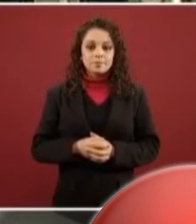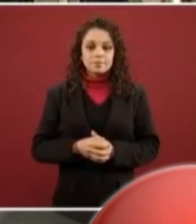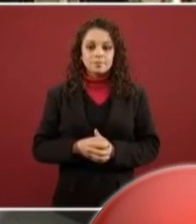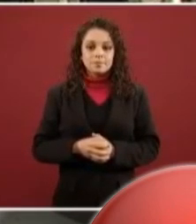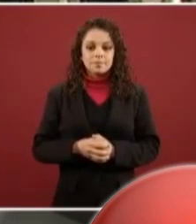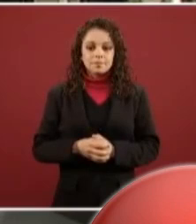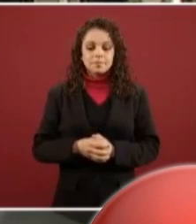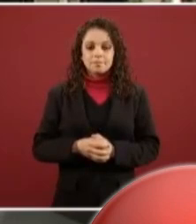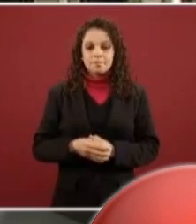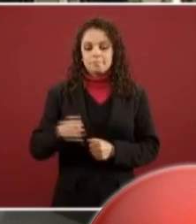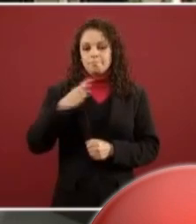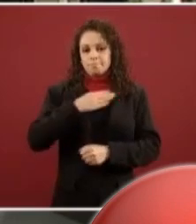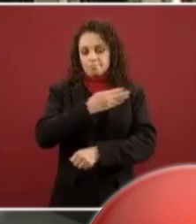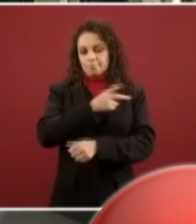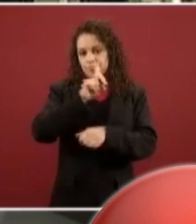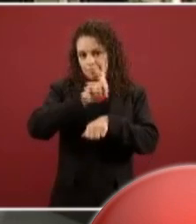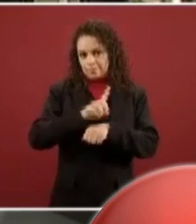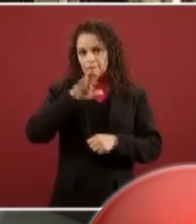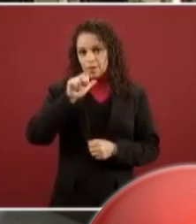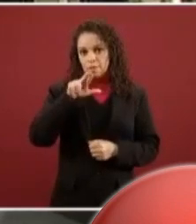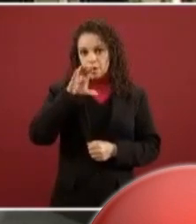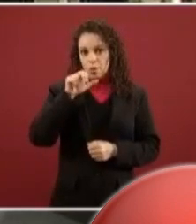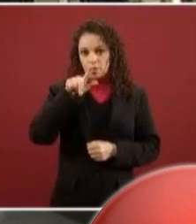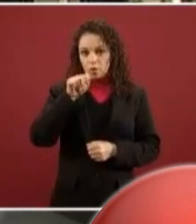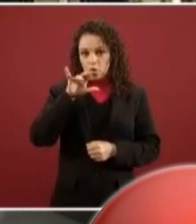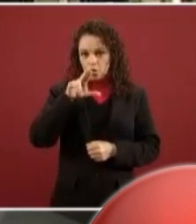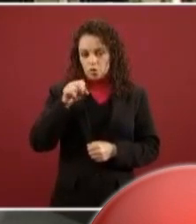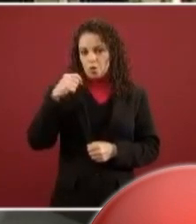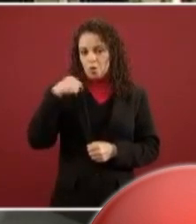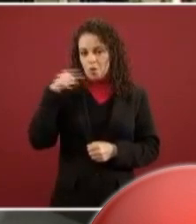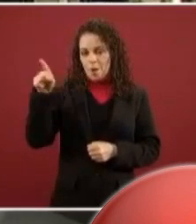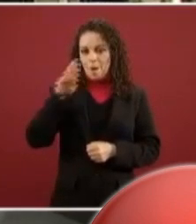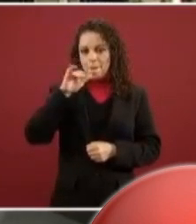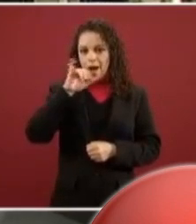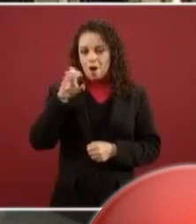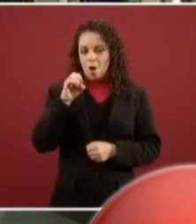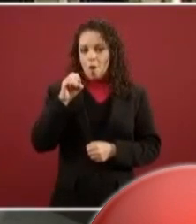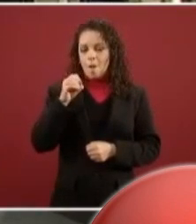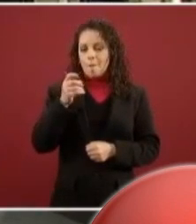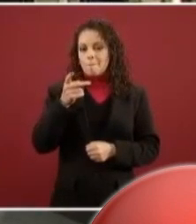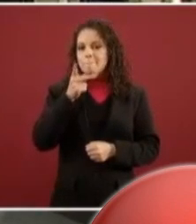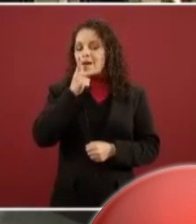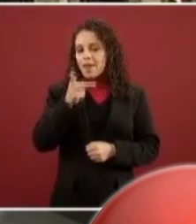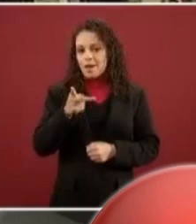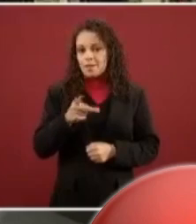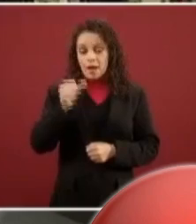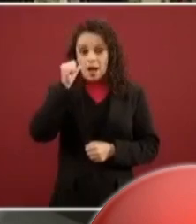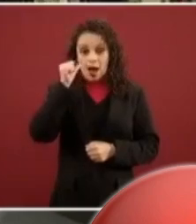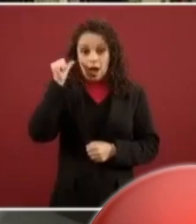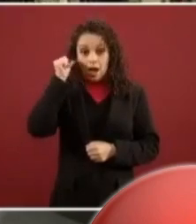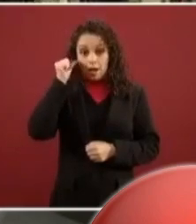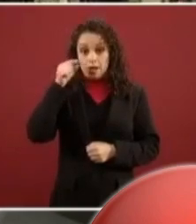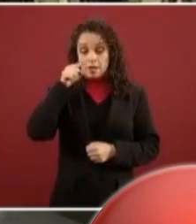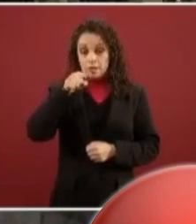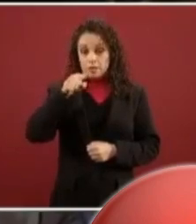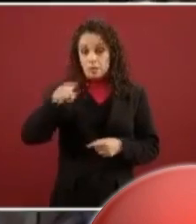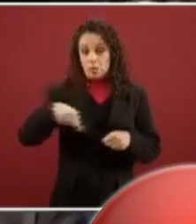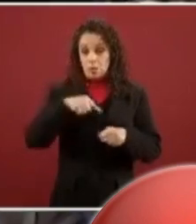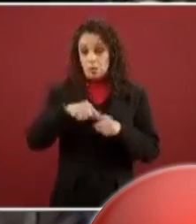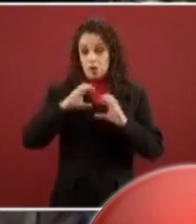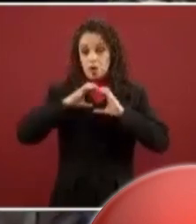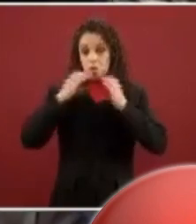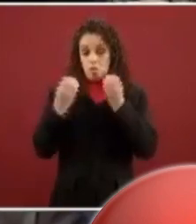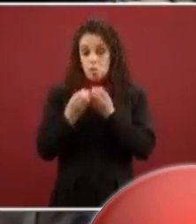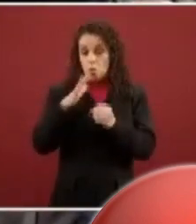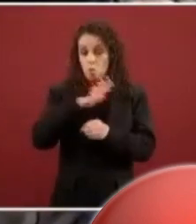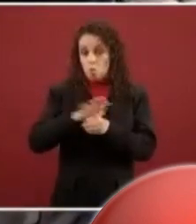Presidente, buenos días. Marco Antonio Olvera, de Bajo Palabra. El día de ayer, el Congreso local del Estado de Hidalgo